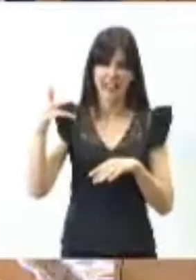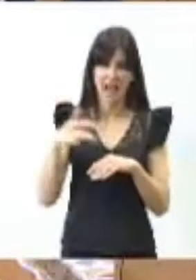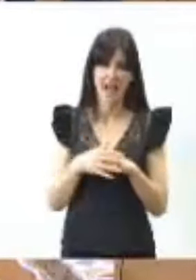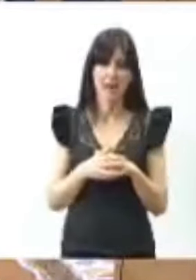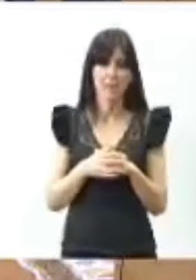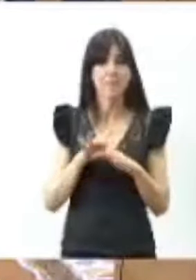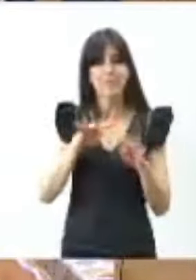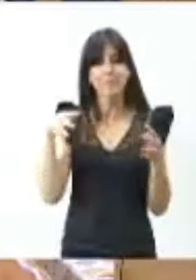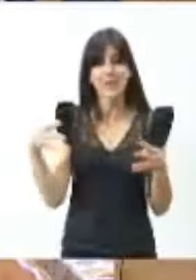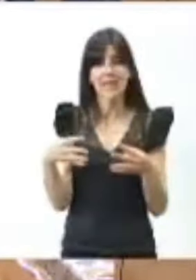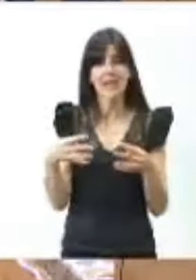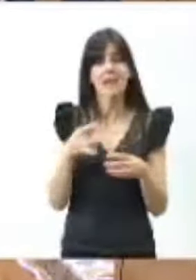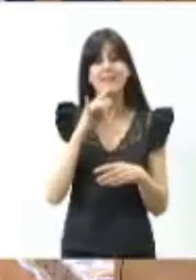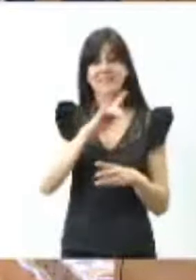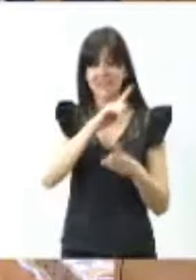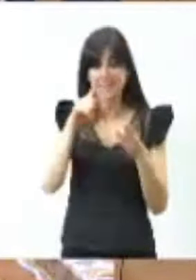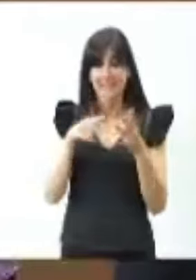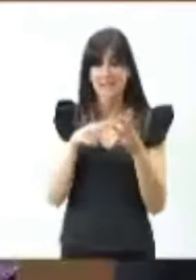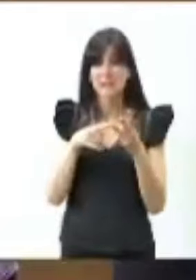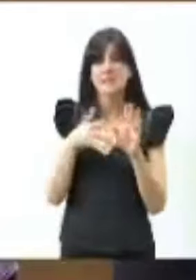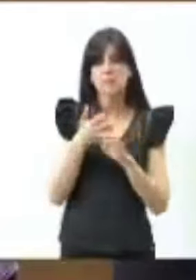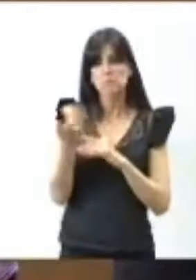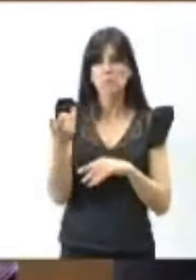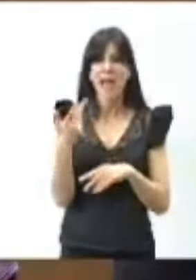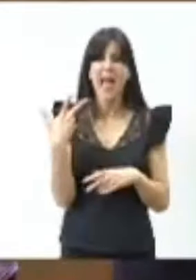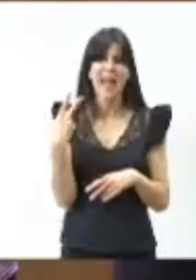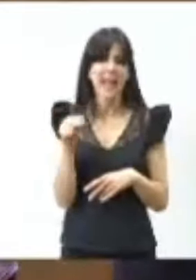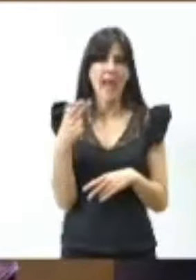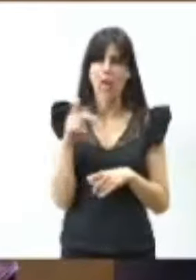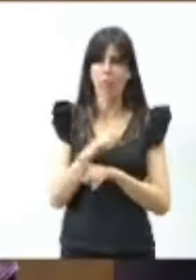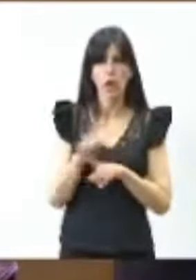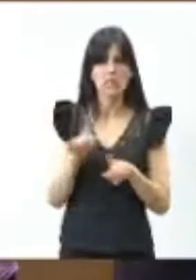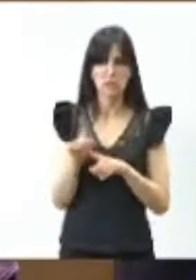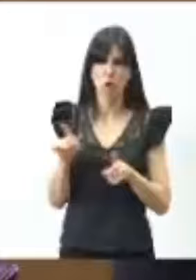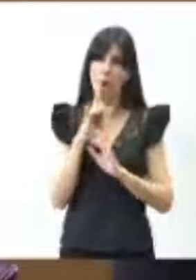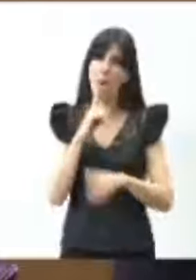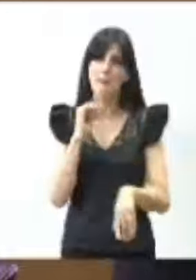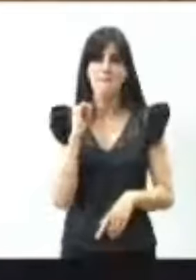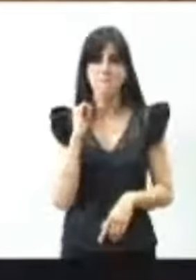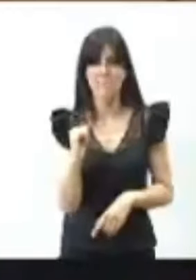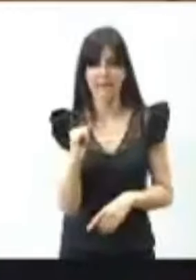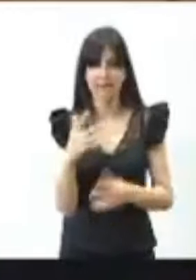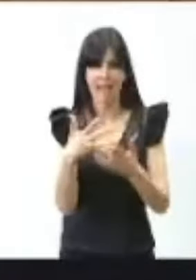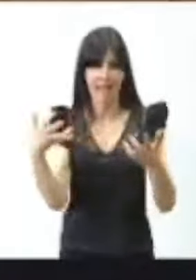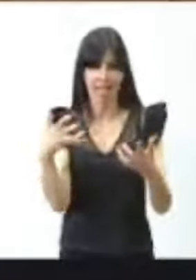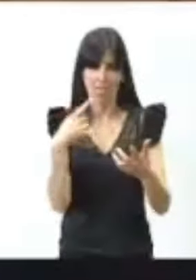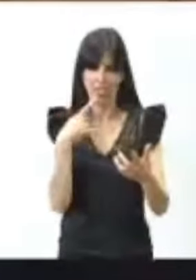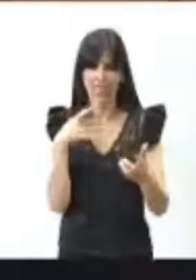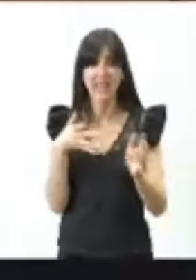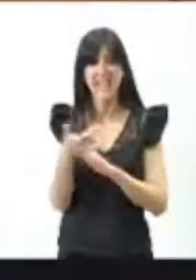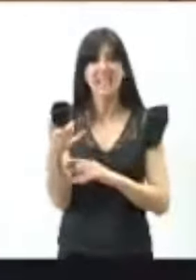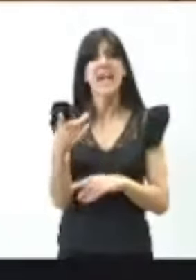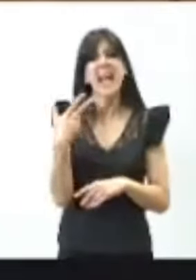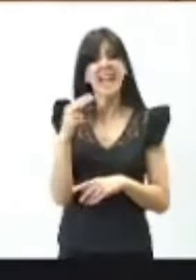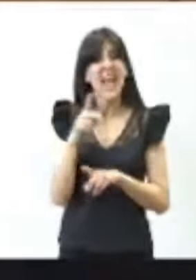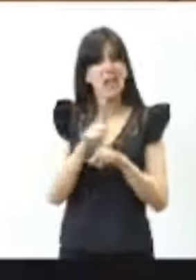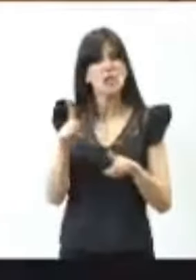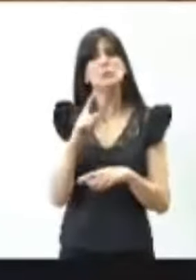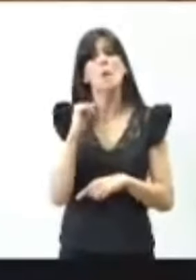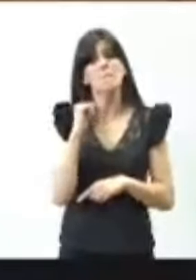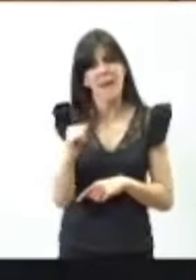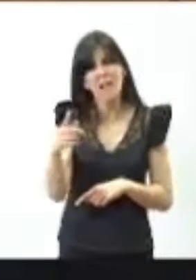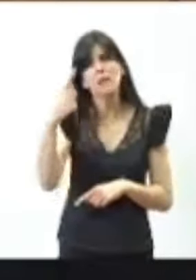En tercer lugar, señoría, desde luego el negacionismo mata. Usted misma lo ha dicho porque sabe que es así. El negacionismo mata.